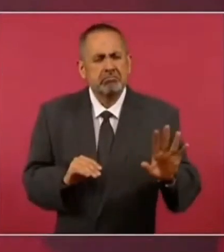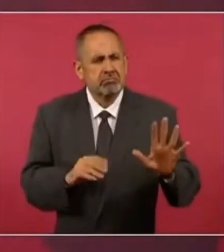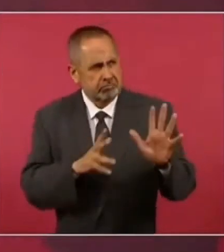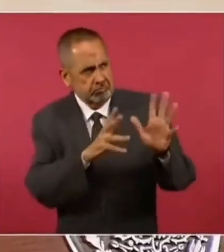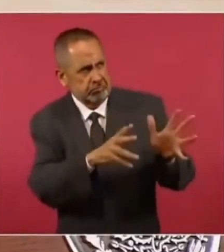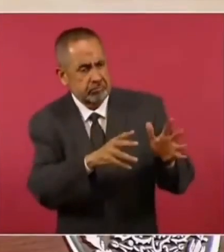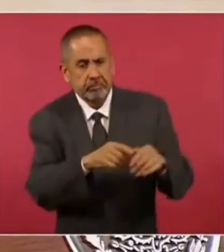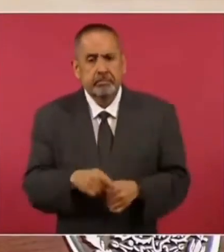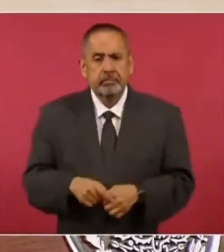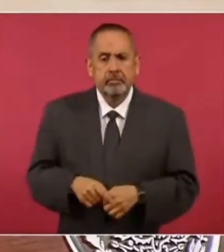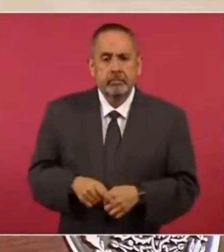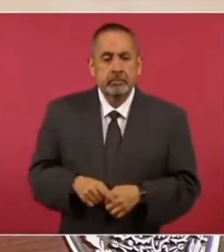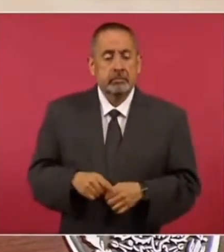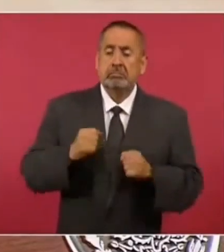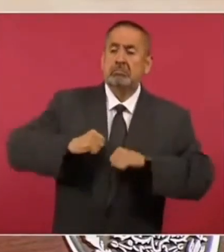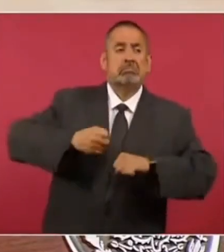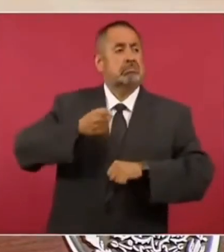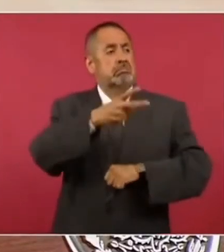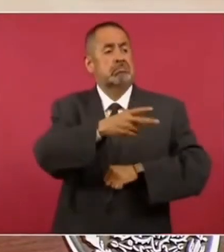Sí, abajo los privilegios.